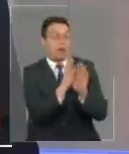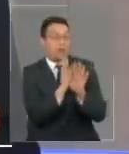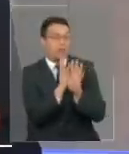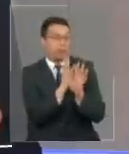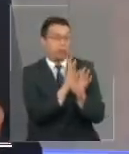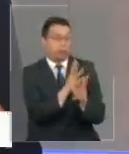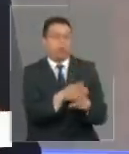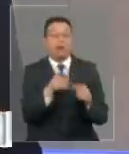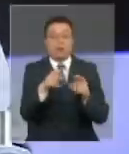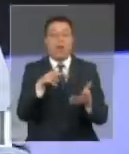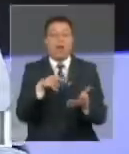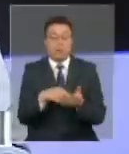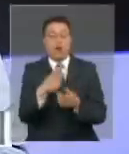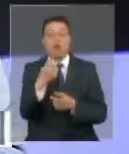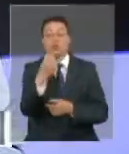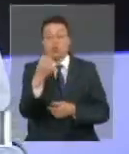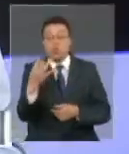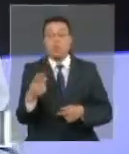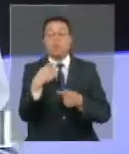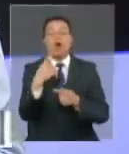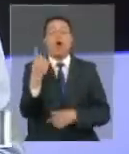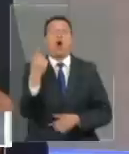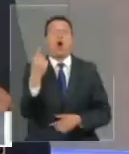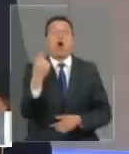que efectivamente esperar un número con